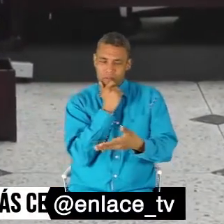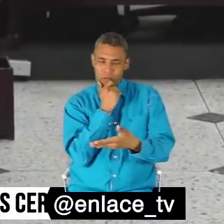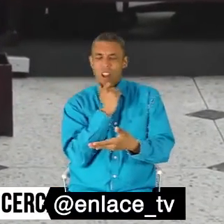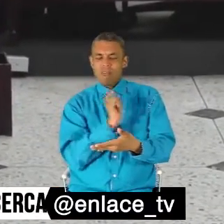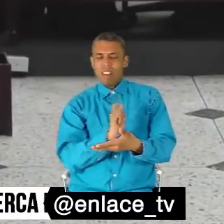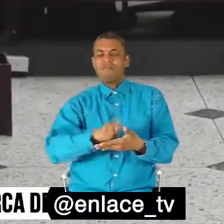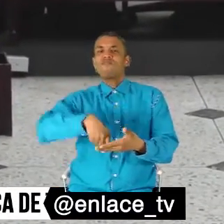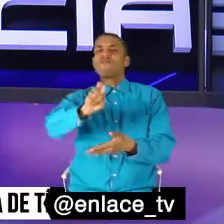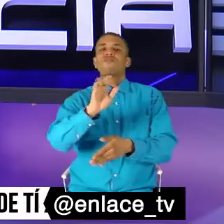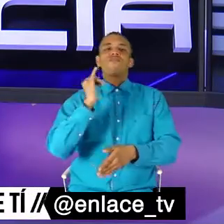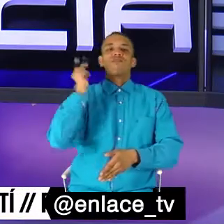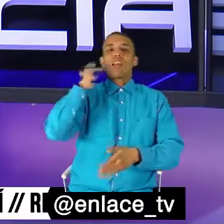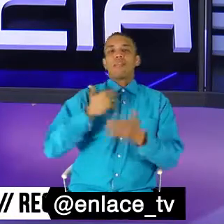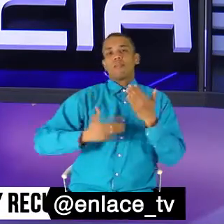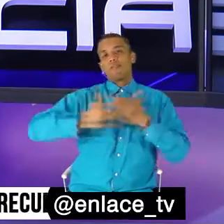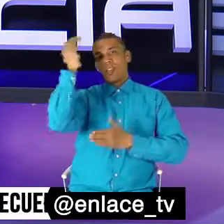Serrano.